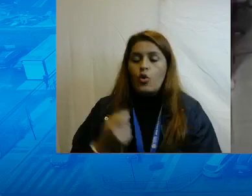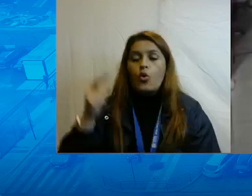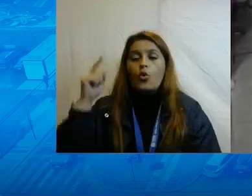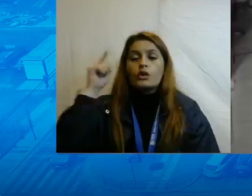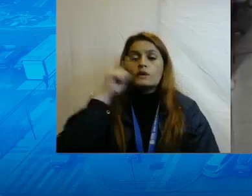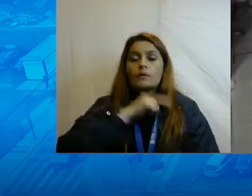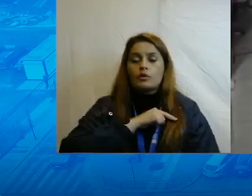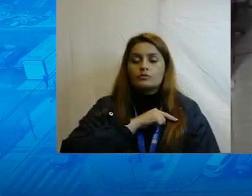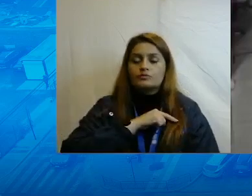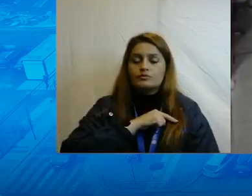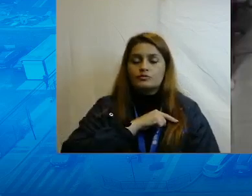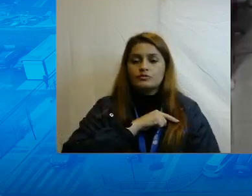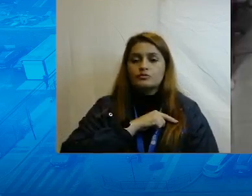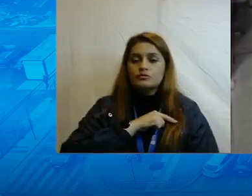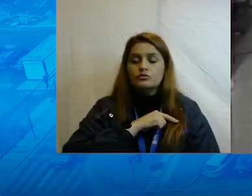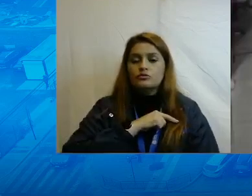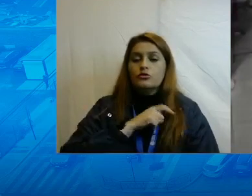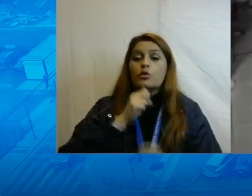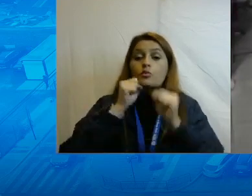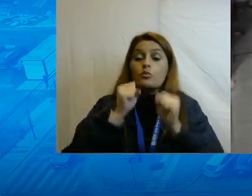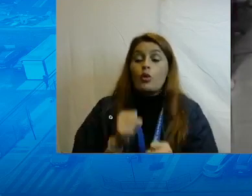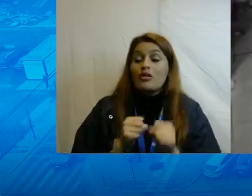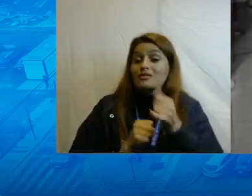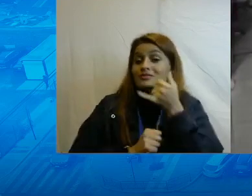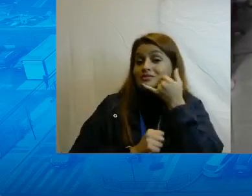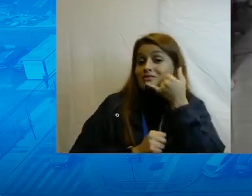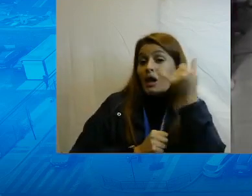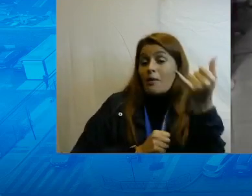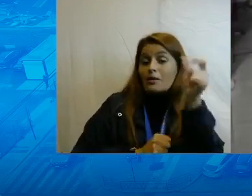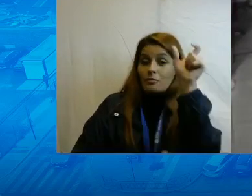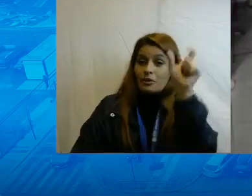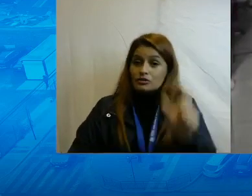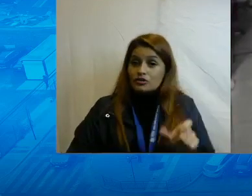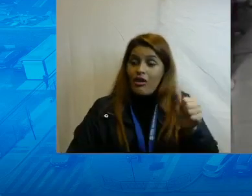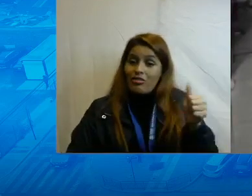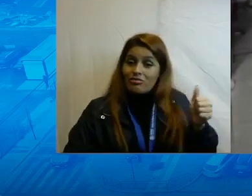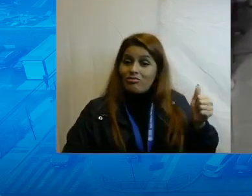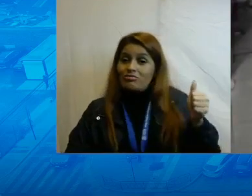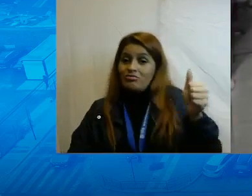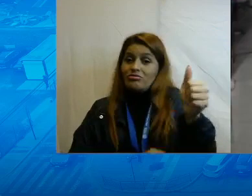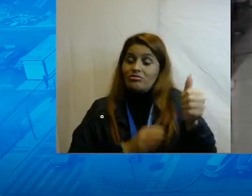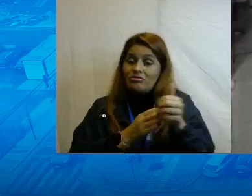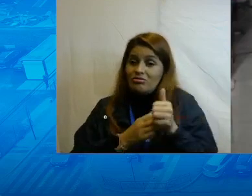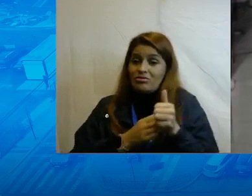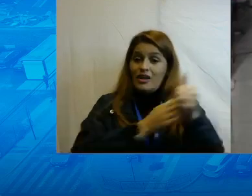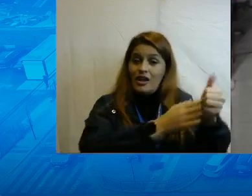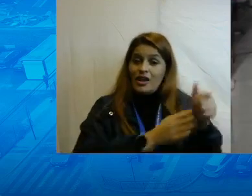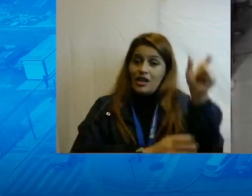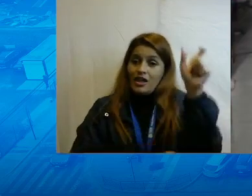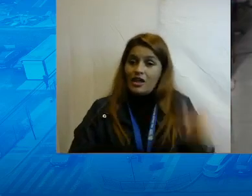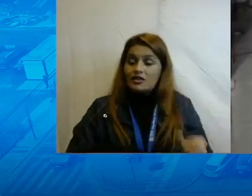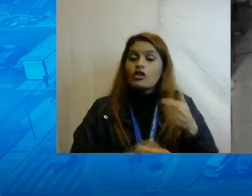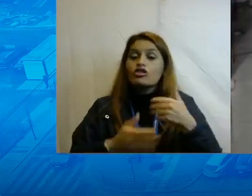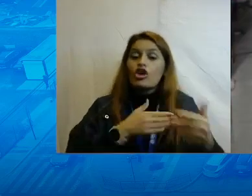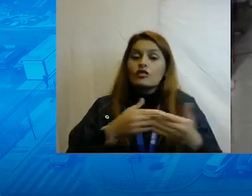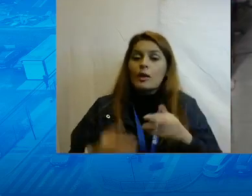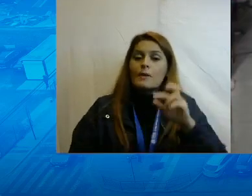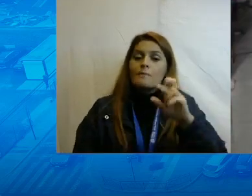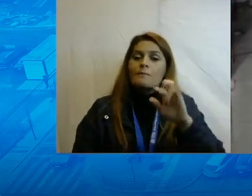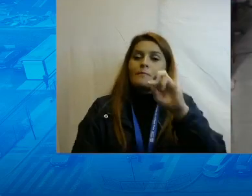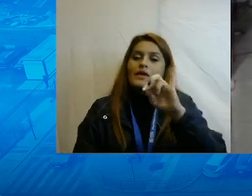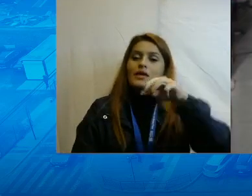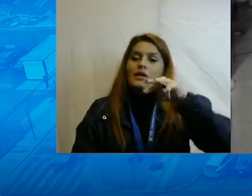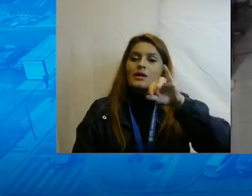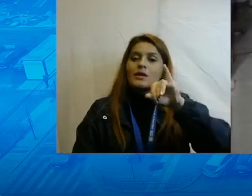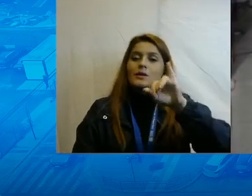es si se pueden poner en contacto con la dirigente, ¿cierto? Yo creo que la dirigente debe estar viendo este tema en el sector del Pimiento de